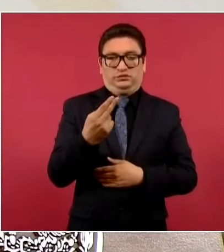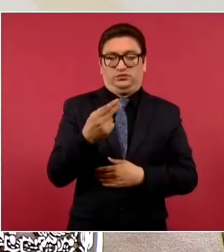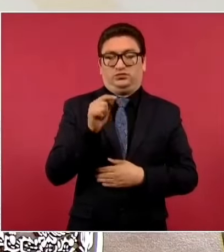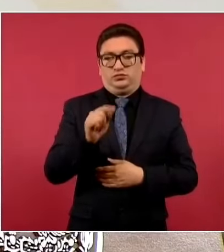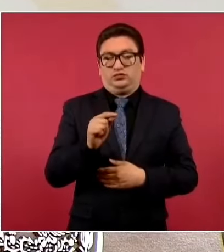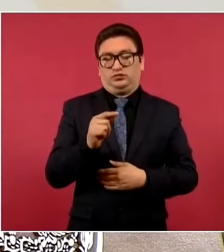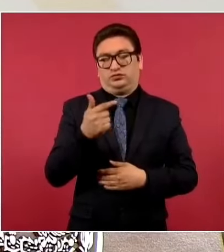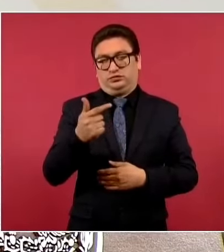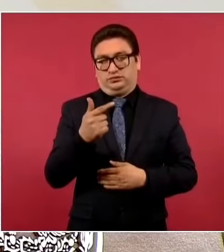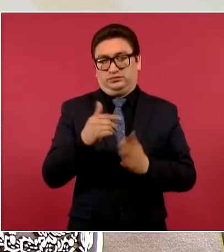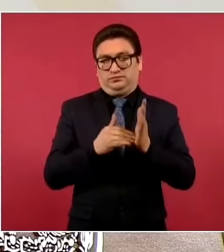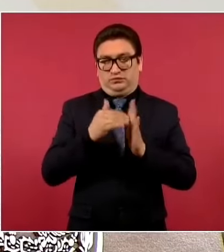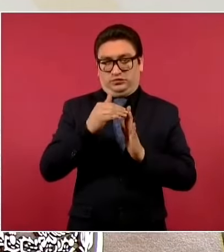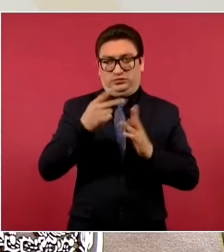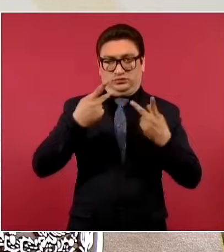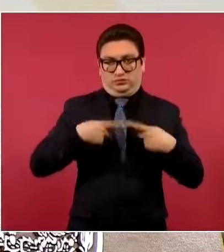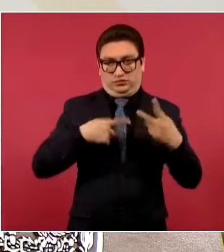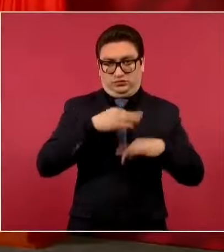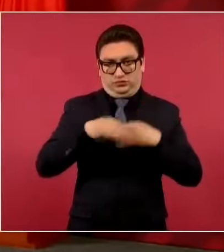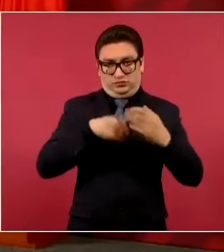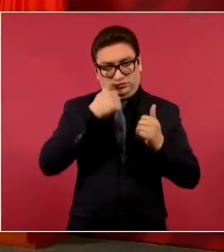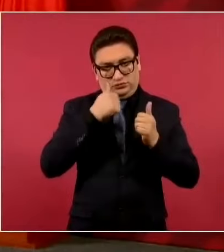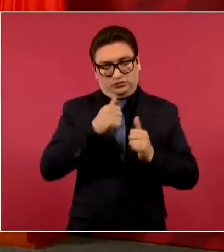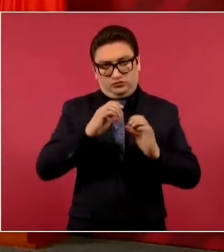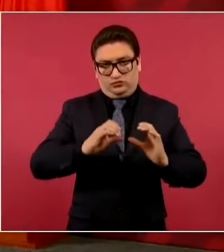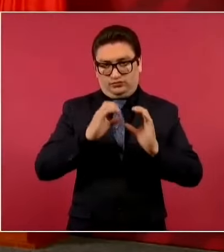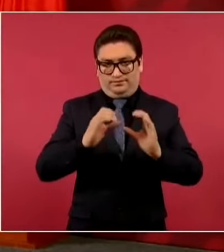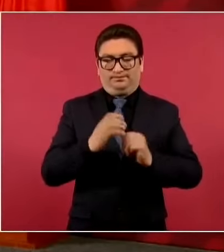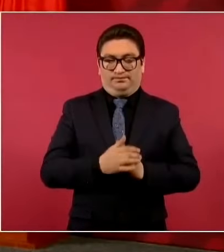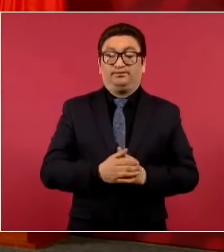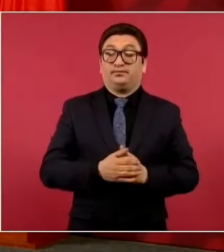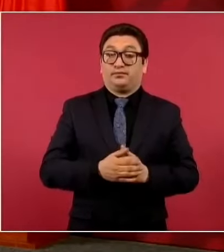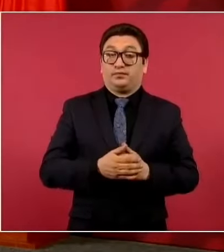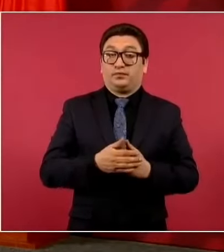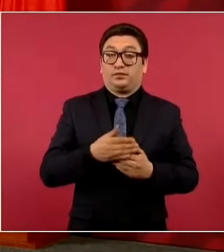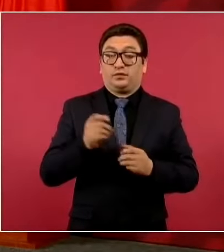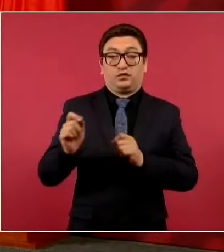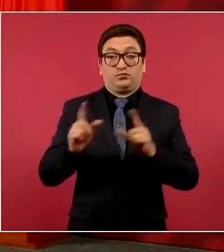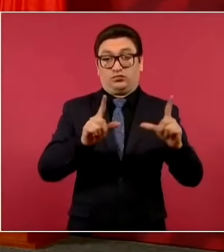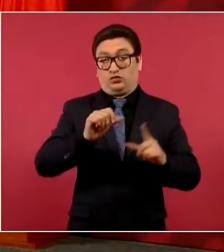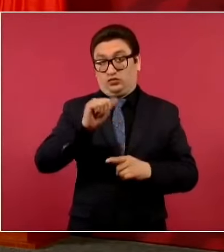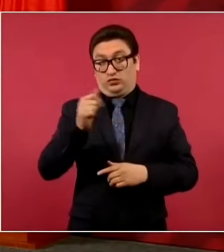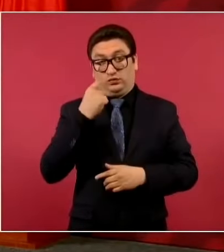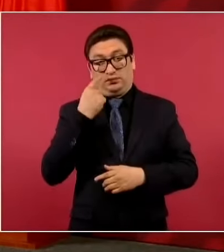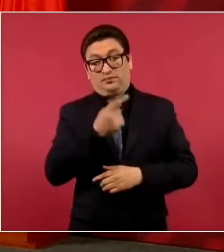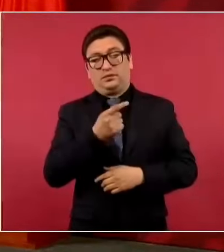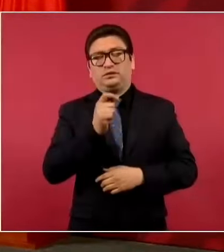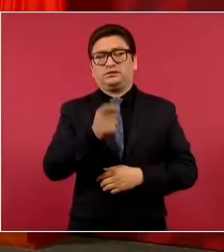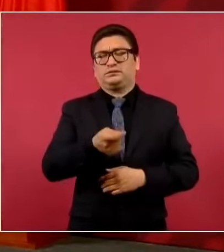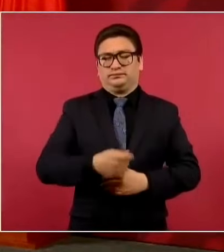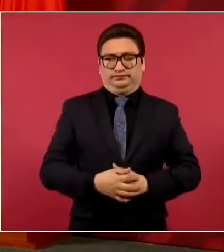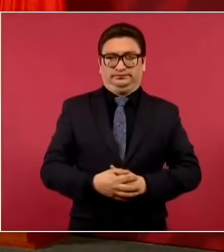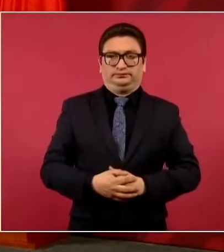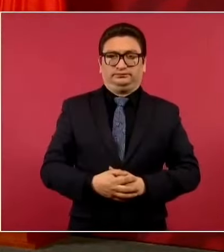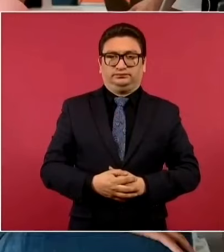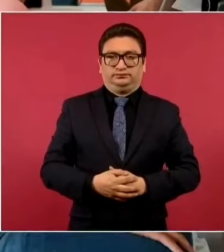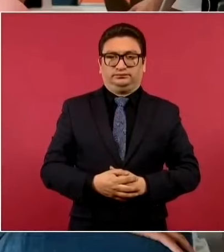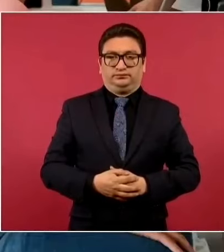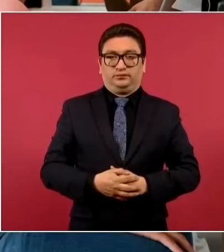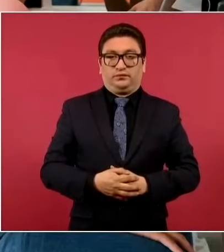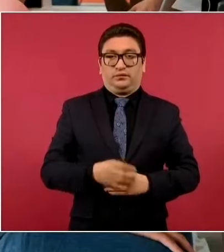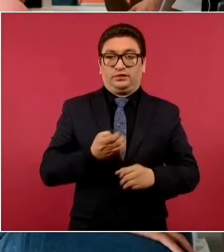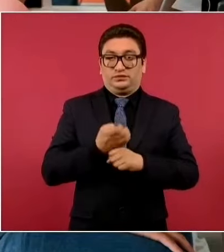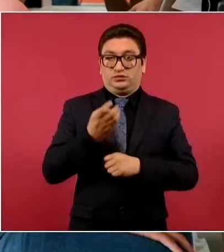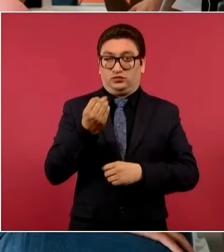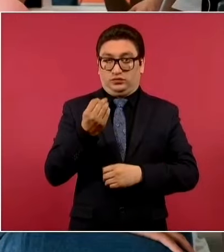25.7 millones de compatriotas. En la lámina siguiente podemos ver los 9 estados